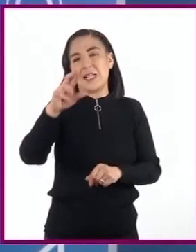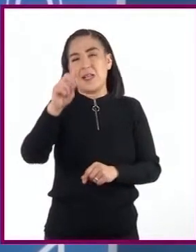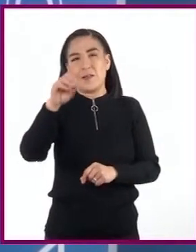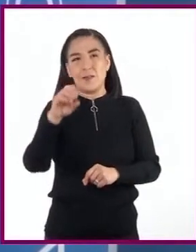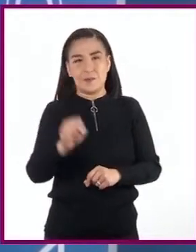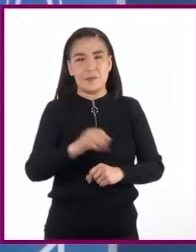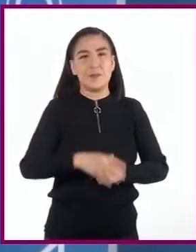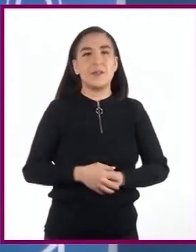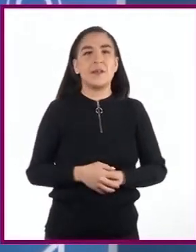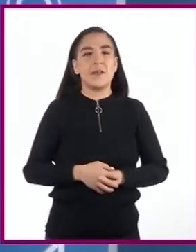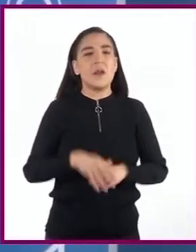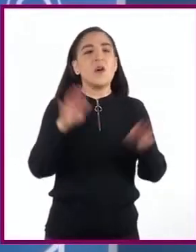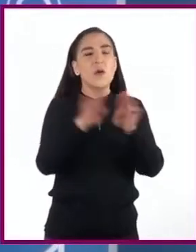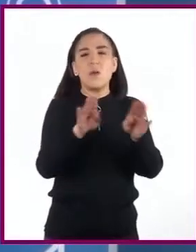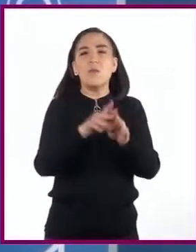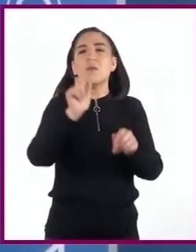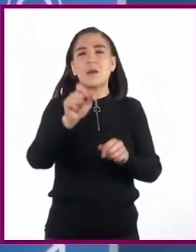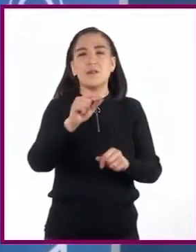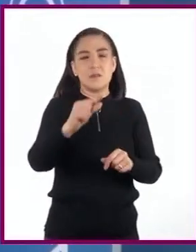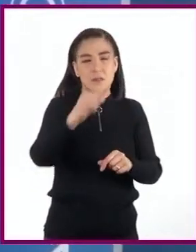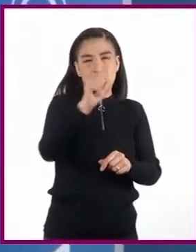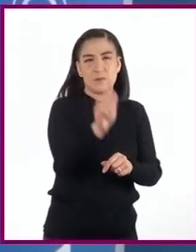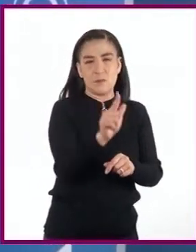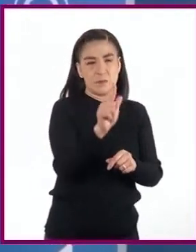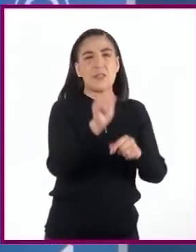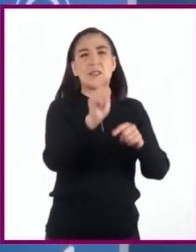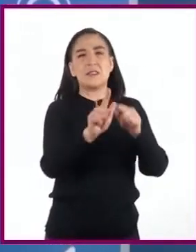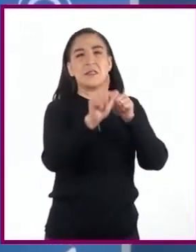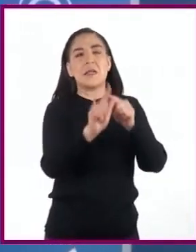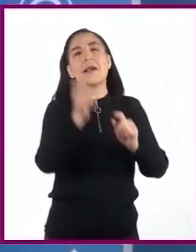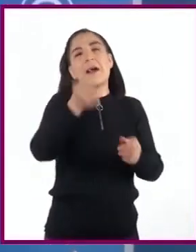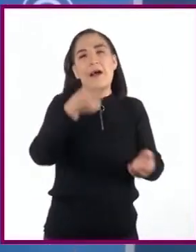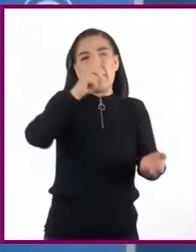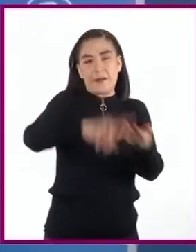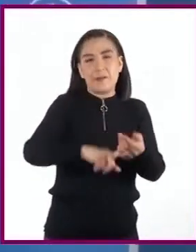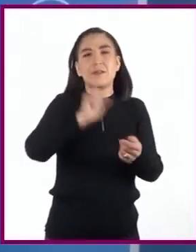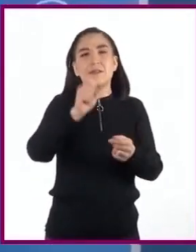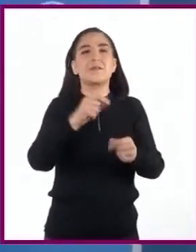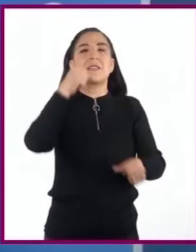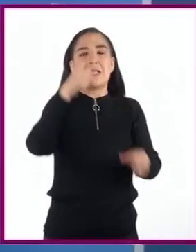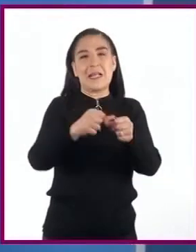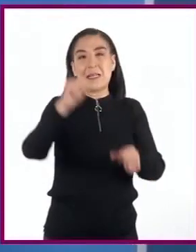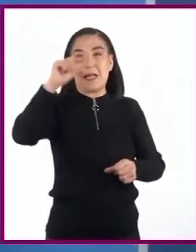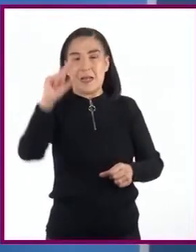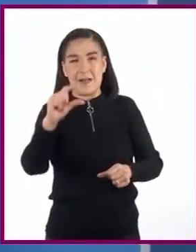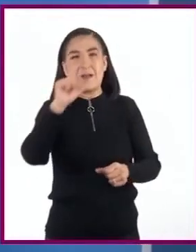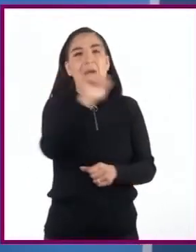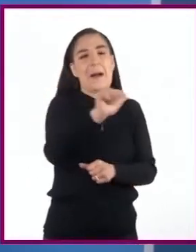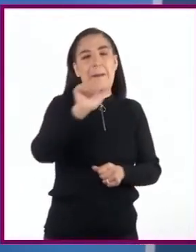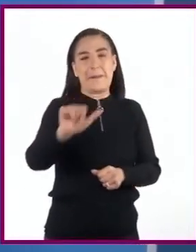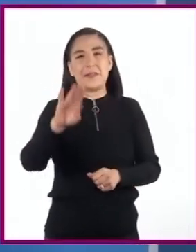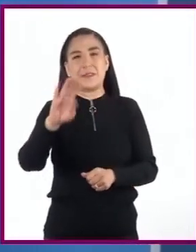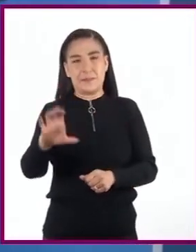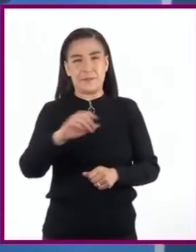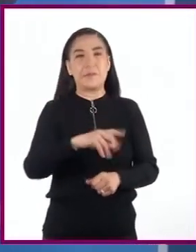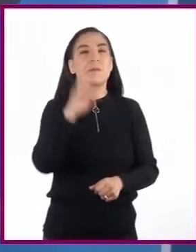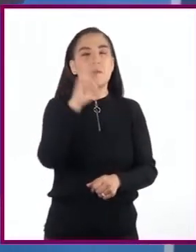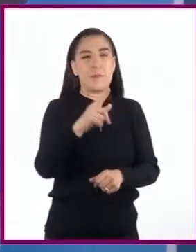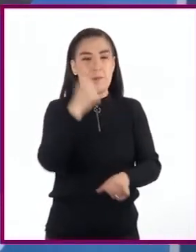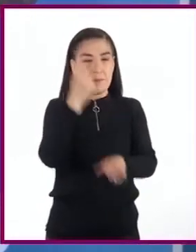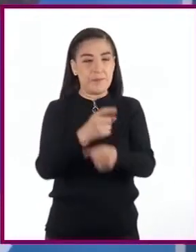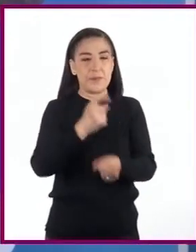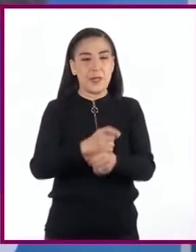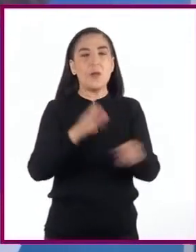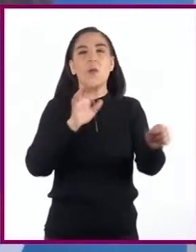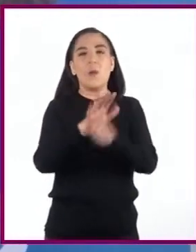o nombrar un ángulo, se suelen utilizar las letras mayúsculas del alfabeto de dos maneras. 1. De acuerdo